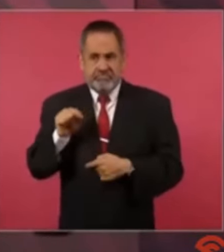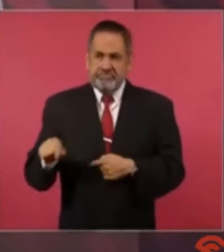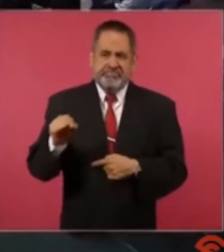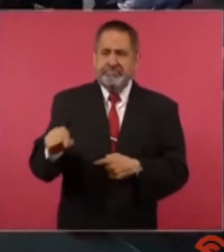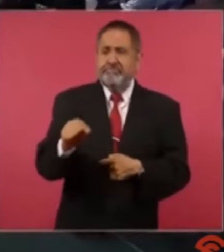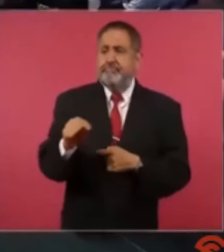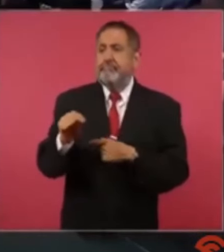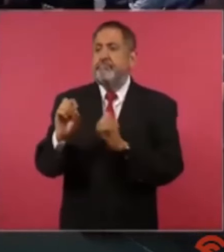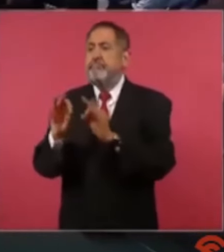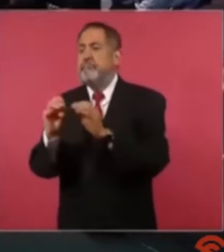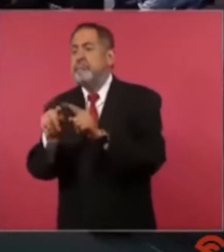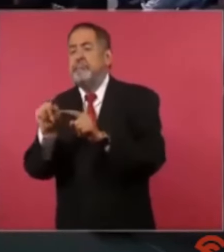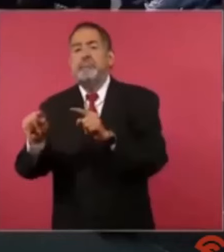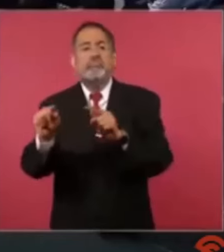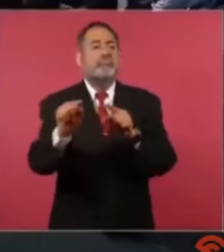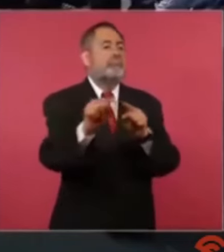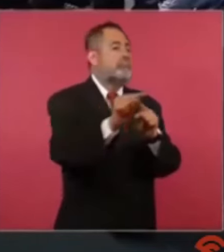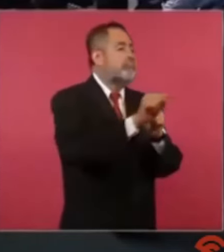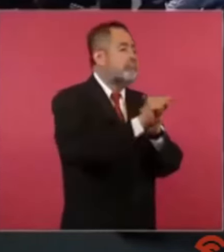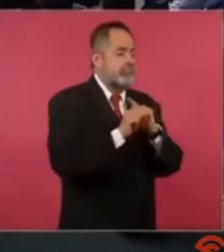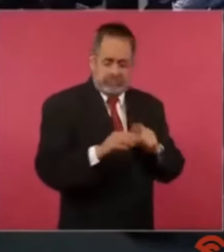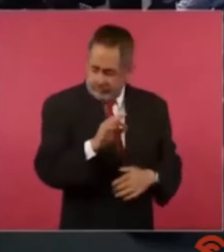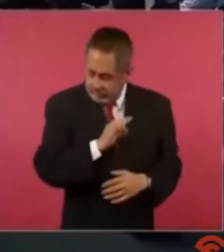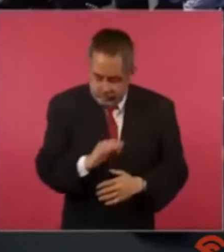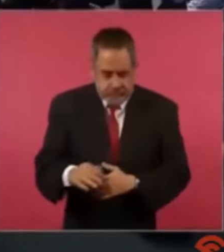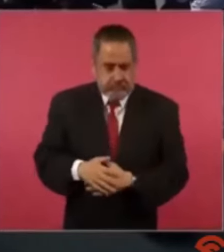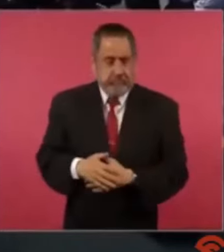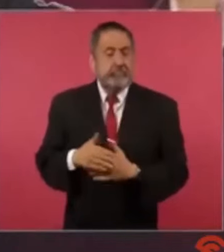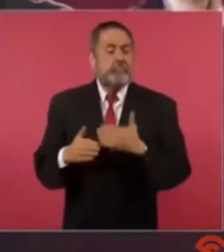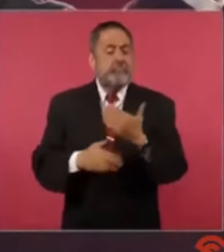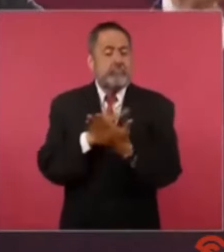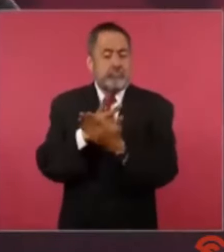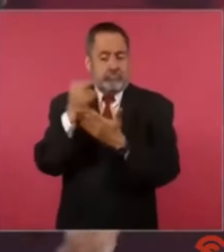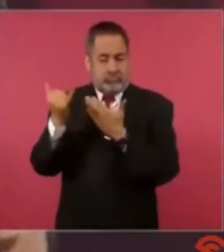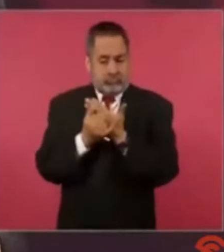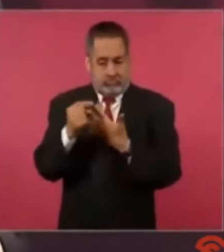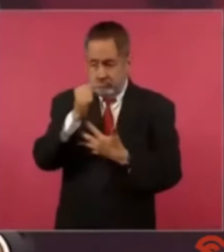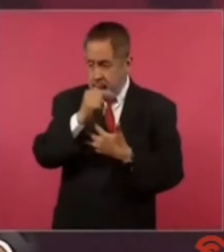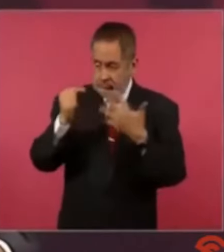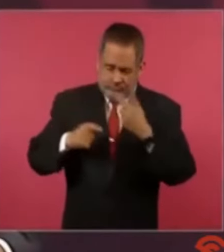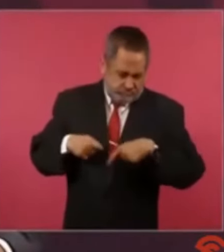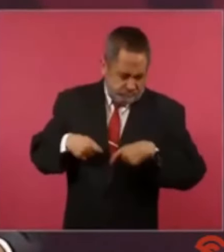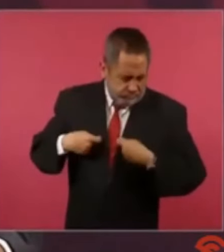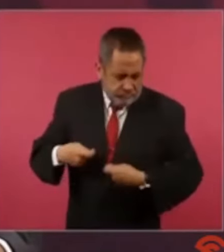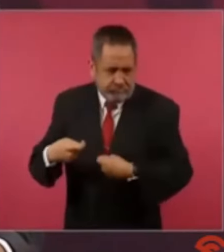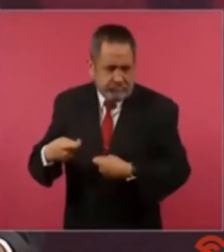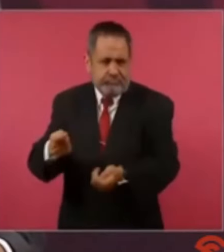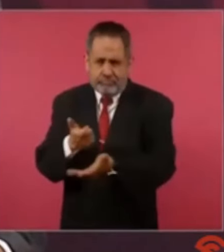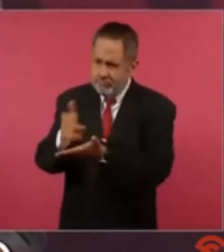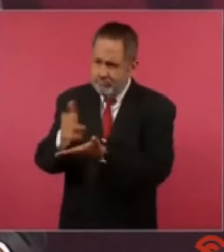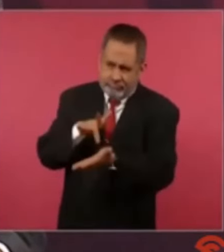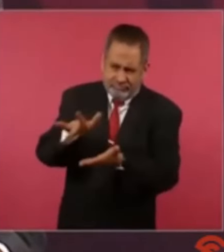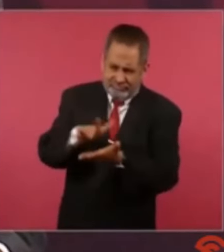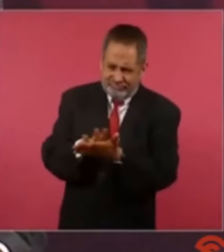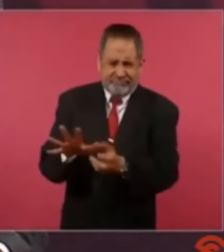Y están funcionando todos los programas de bienestar, todos, completamente.